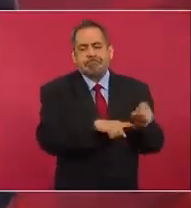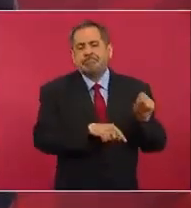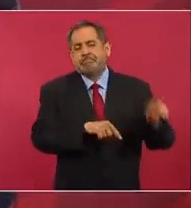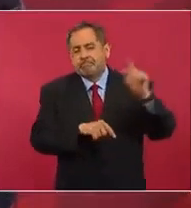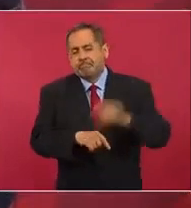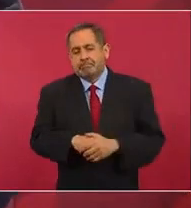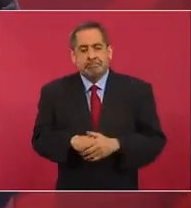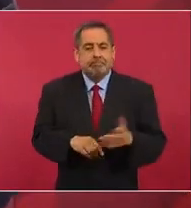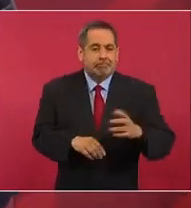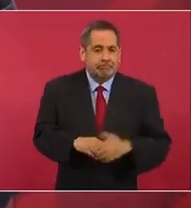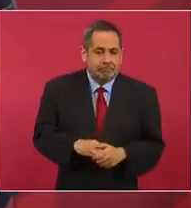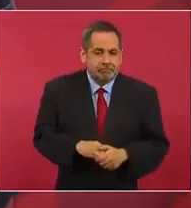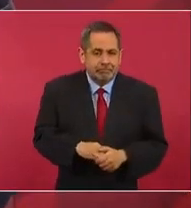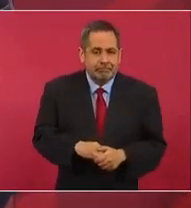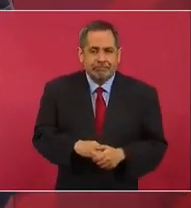y hasta